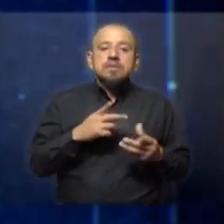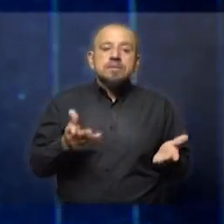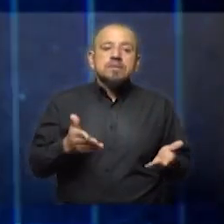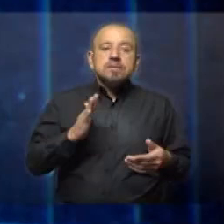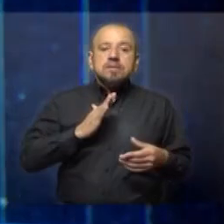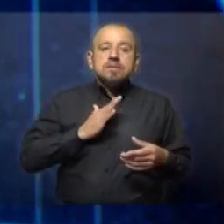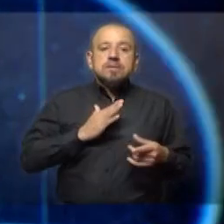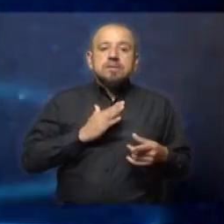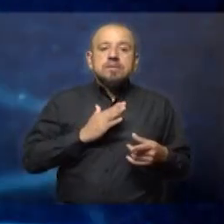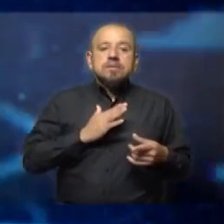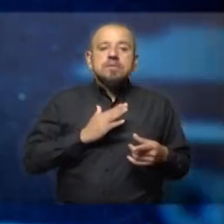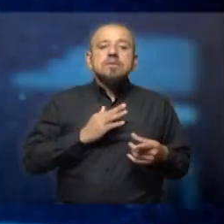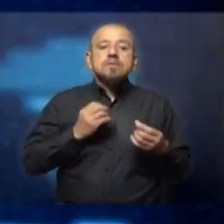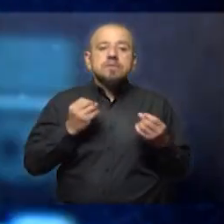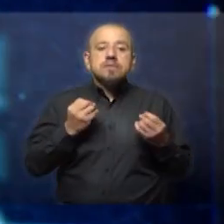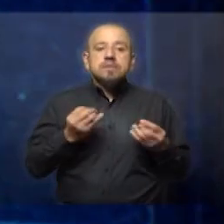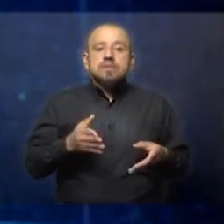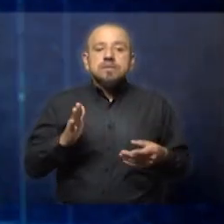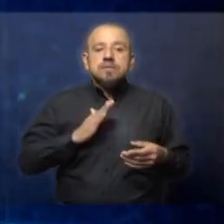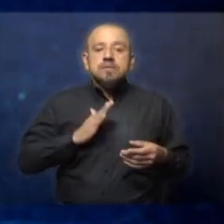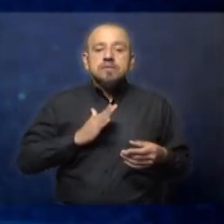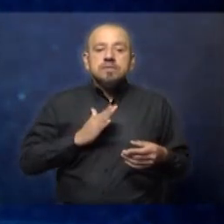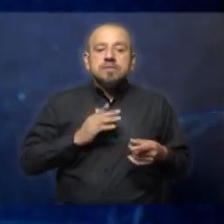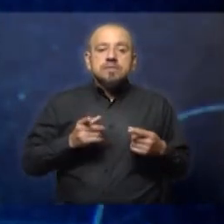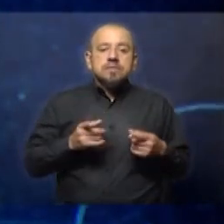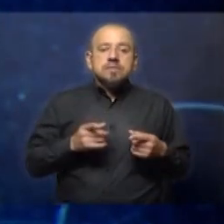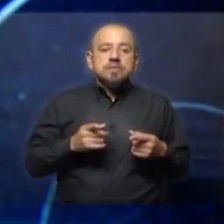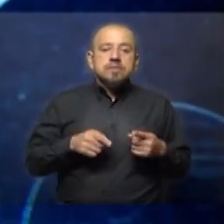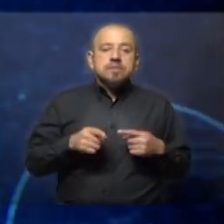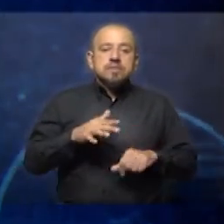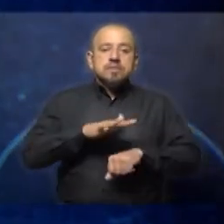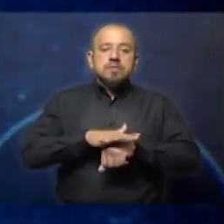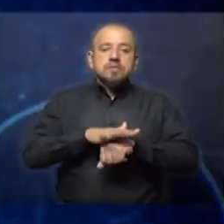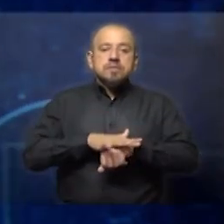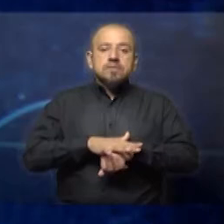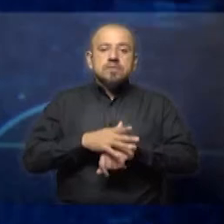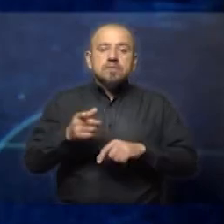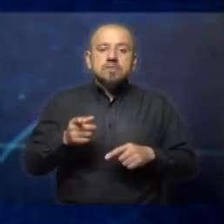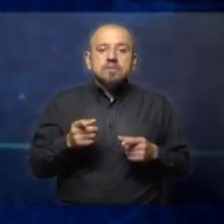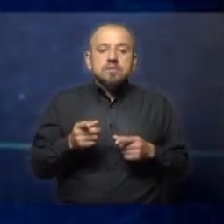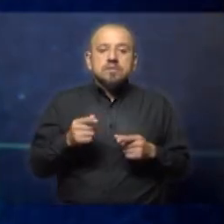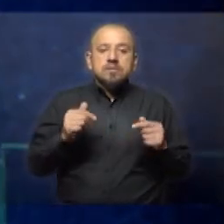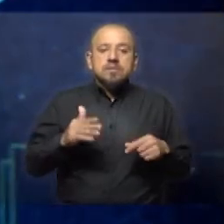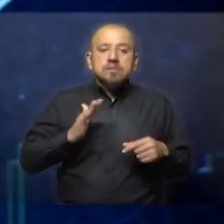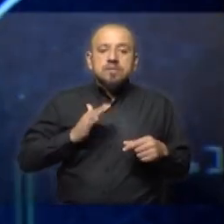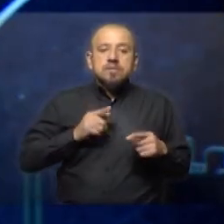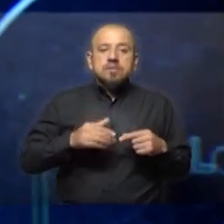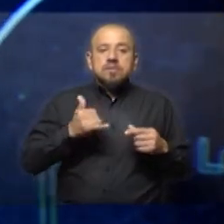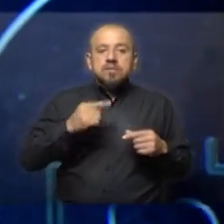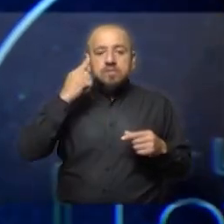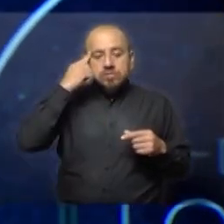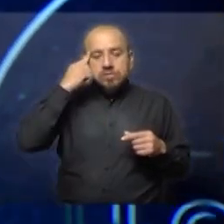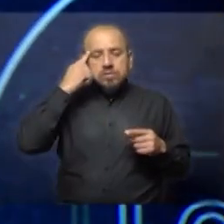porque porque dice las mujeres se refiere a esta época no lo dice como sentencia universal me dice las mujeres tienen un pensamiento